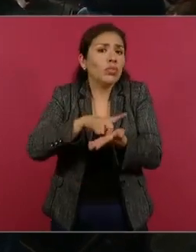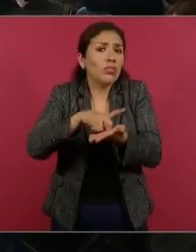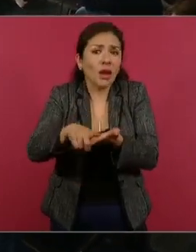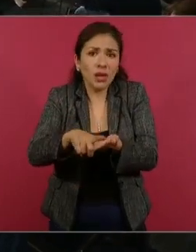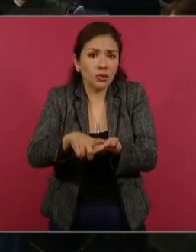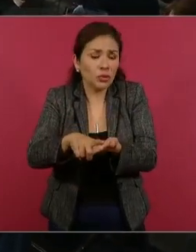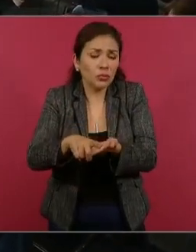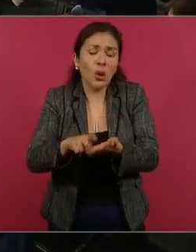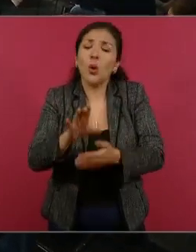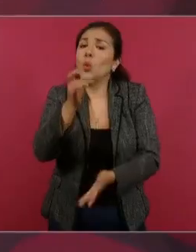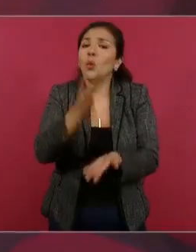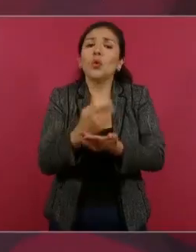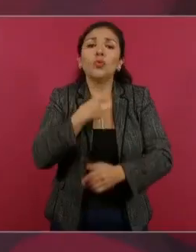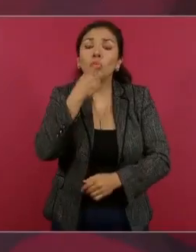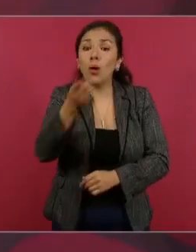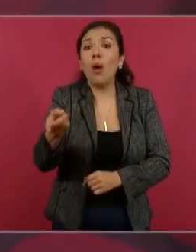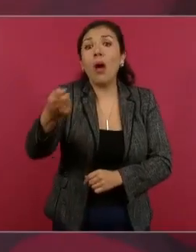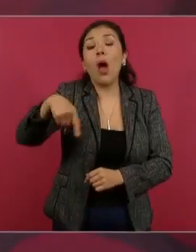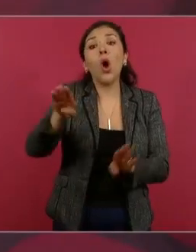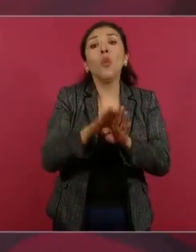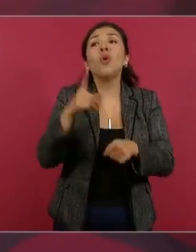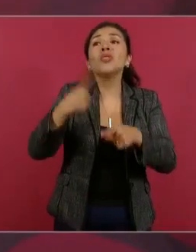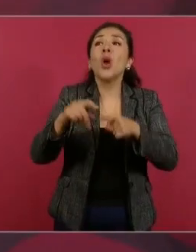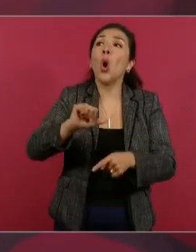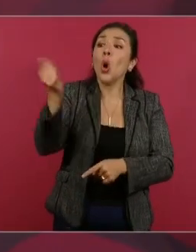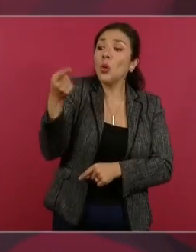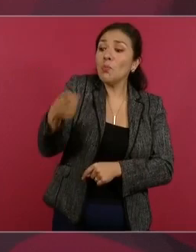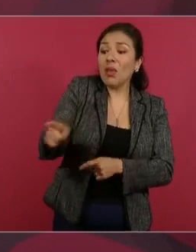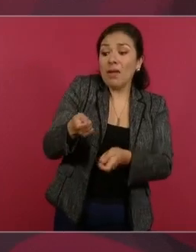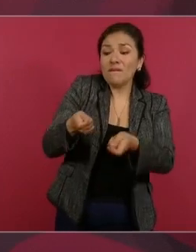Nada más decirles que no se dejen manipular.